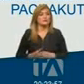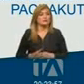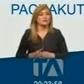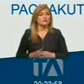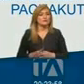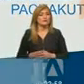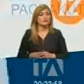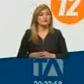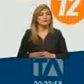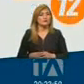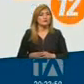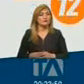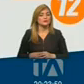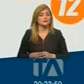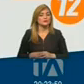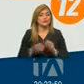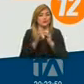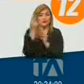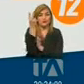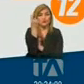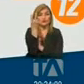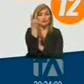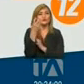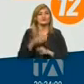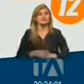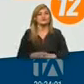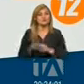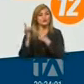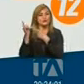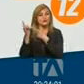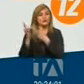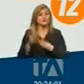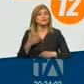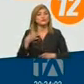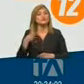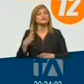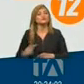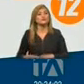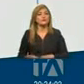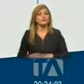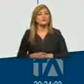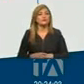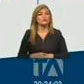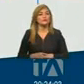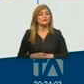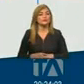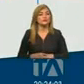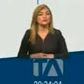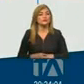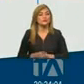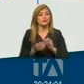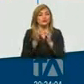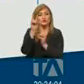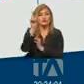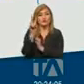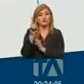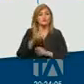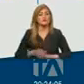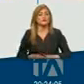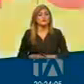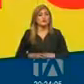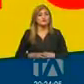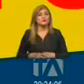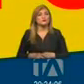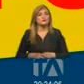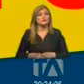Vanegas Cortázar. Por la Izquierda Democrática, Vilma Andrade y Etiel Zambrano. Por Creo, César Monge y Natalie